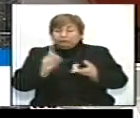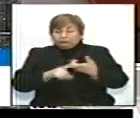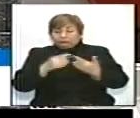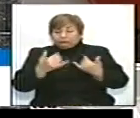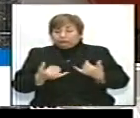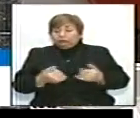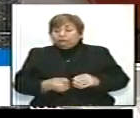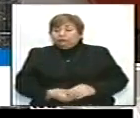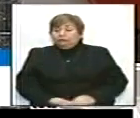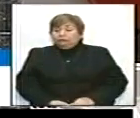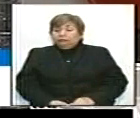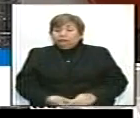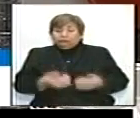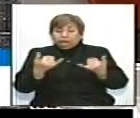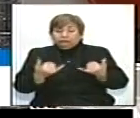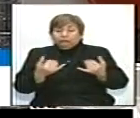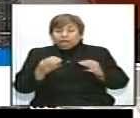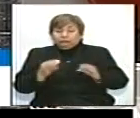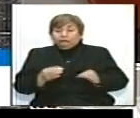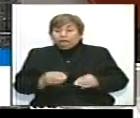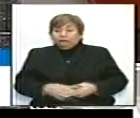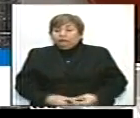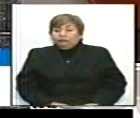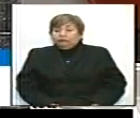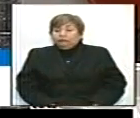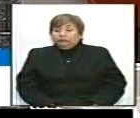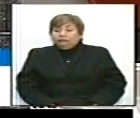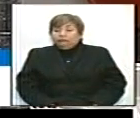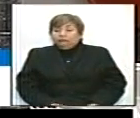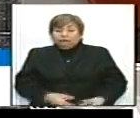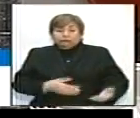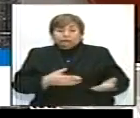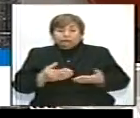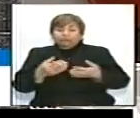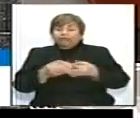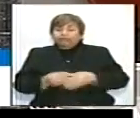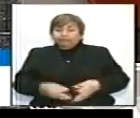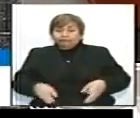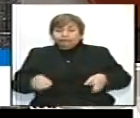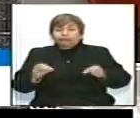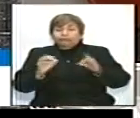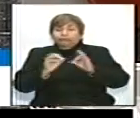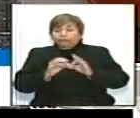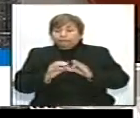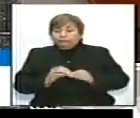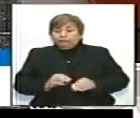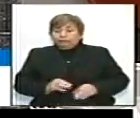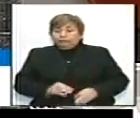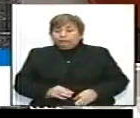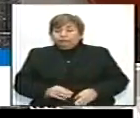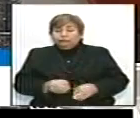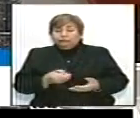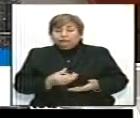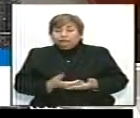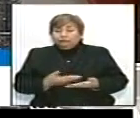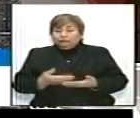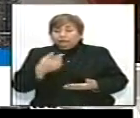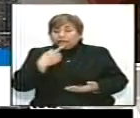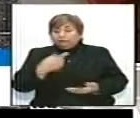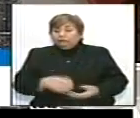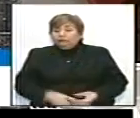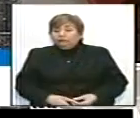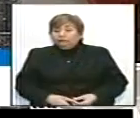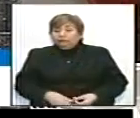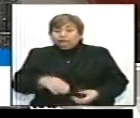¿no? Y actualmente lo que sí es importante, creo yo, referenciar es